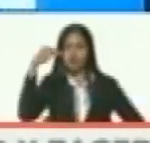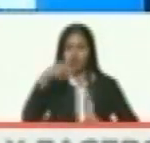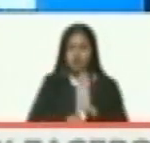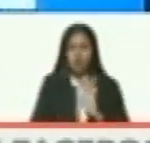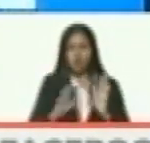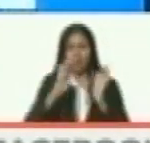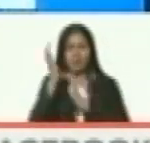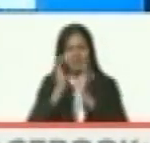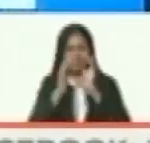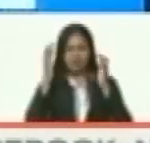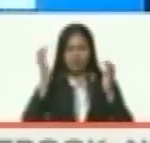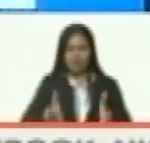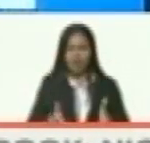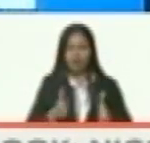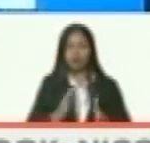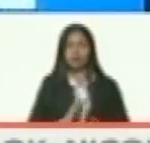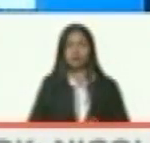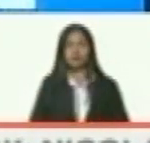profundamente cristiana.